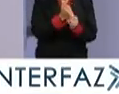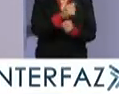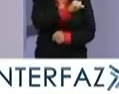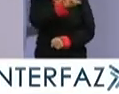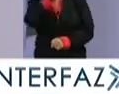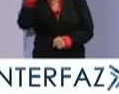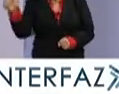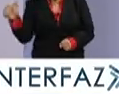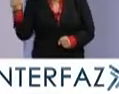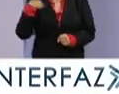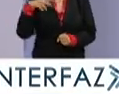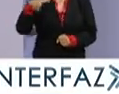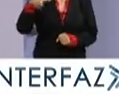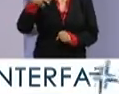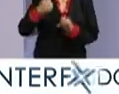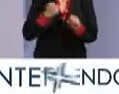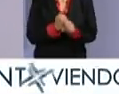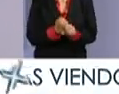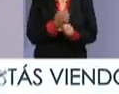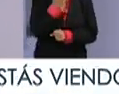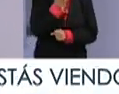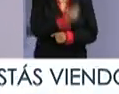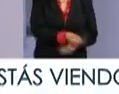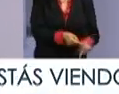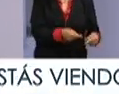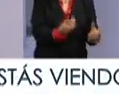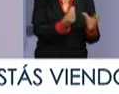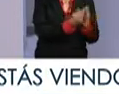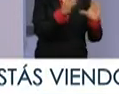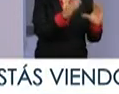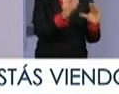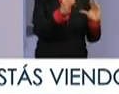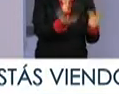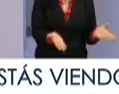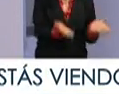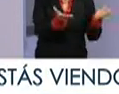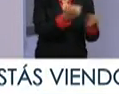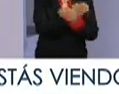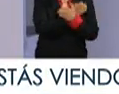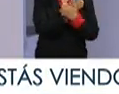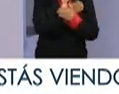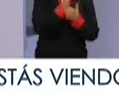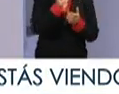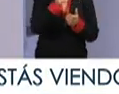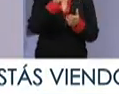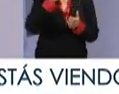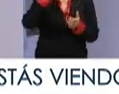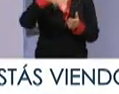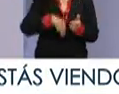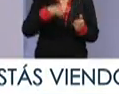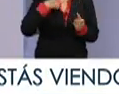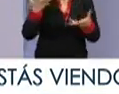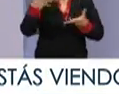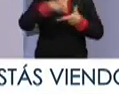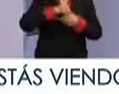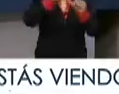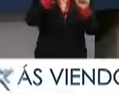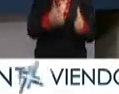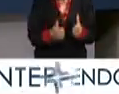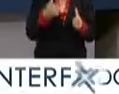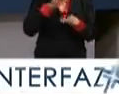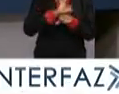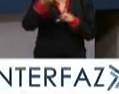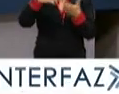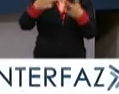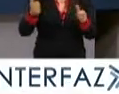de edad hasta los 18. A los niños pequeños se les enseña, se les inculca lo que es la educación STEM. Ya se les incluye el arte y cuál